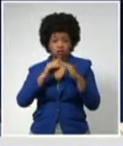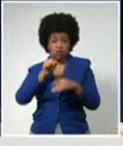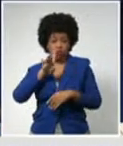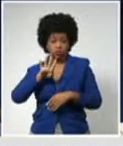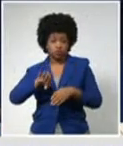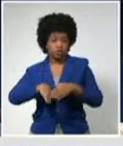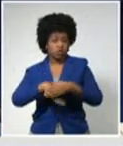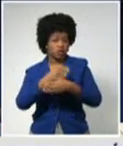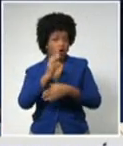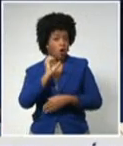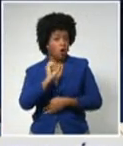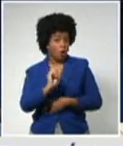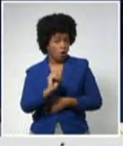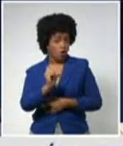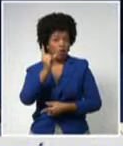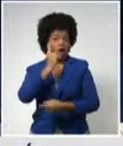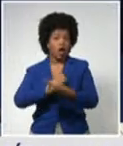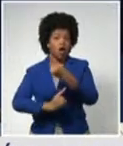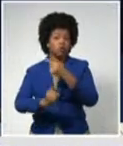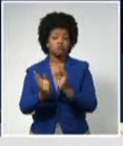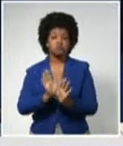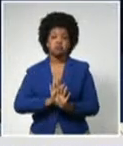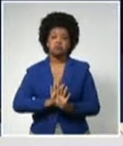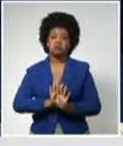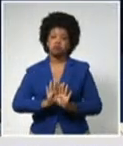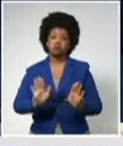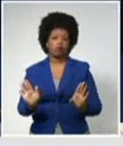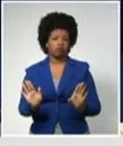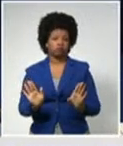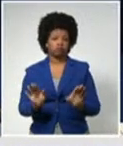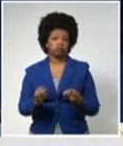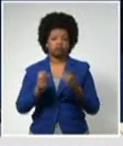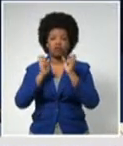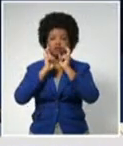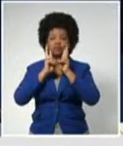domicilios, y los otros ya